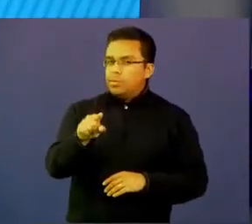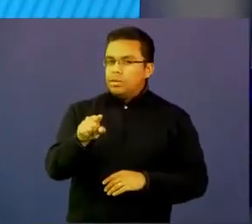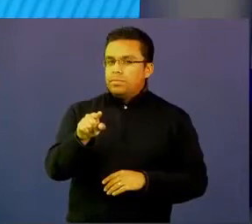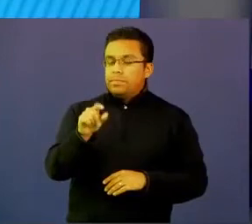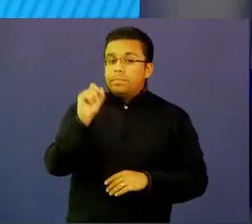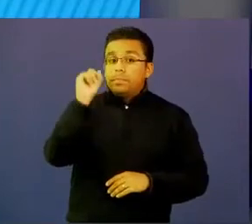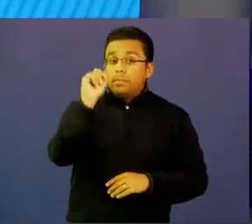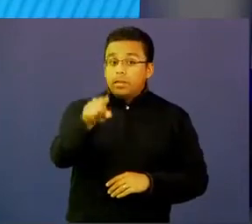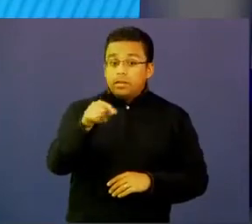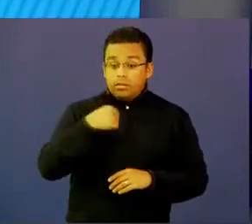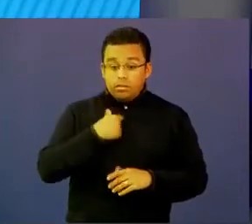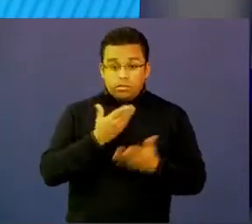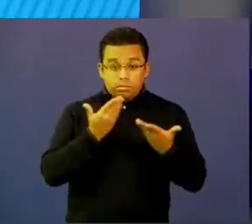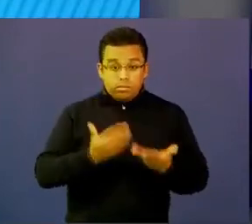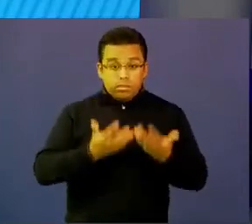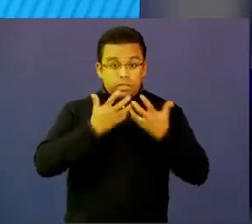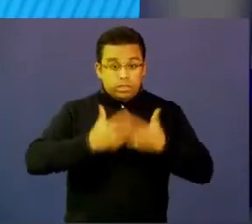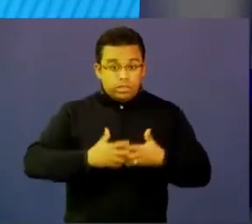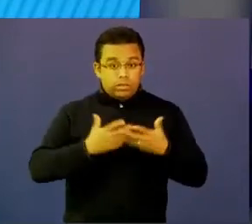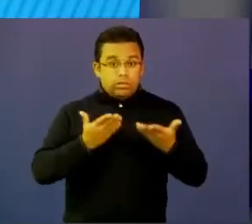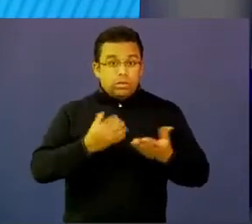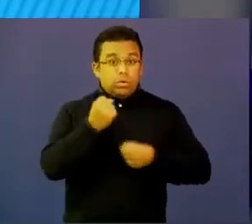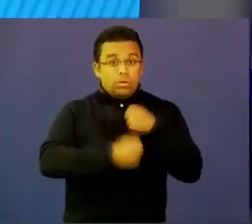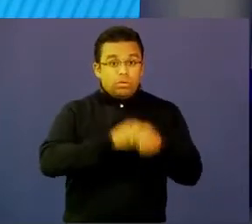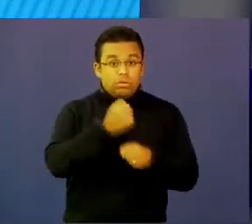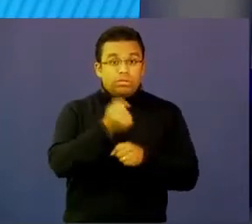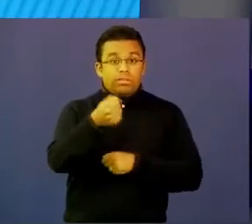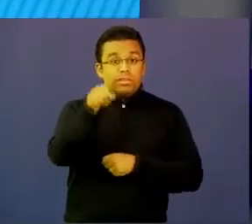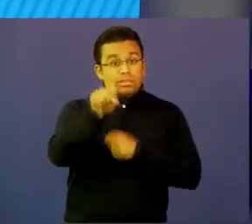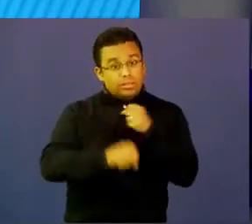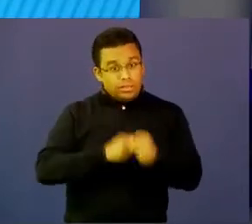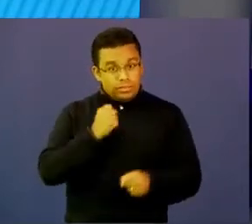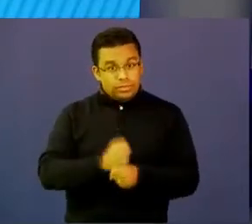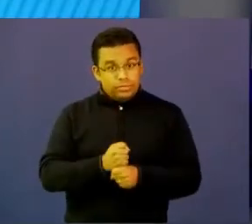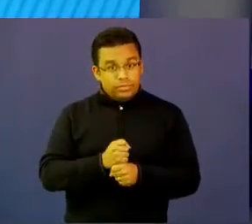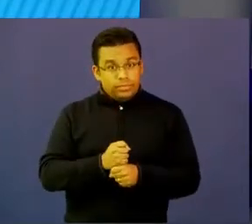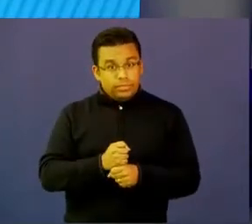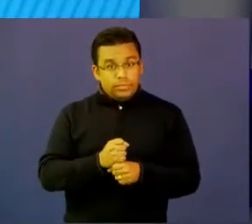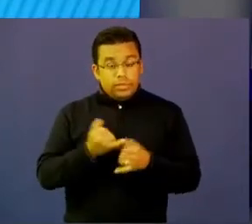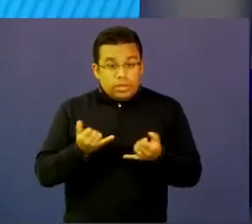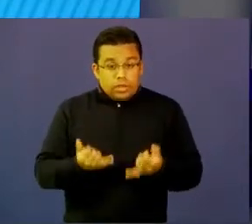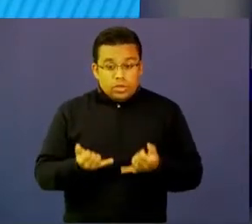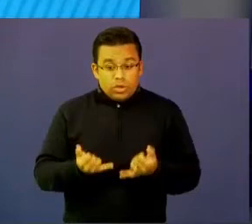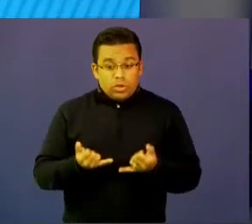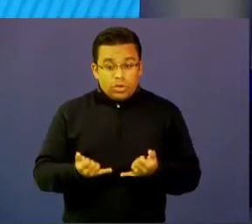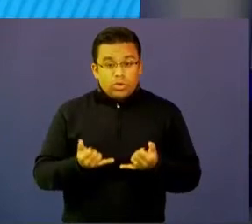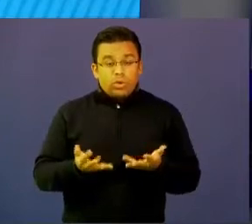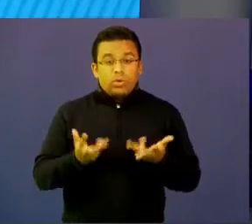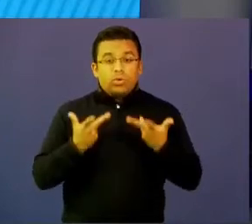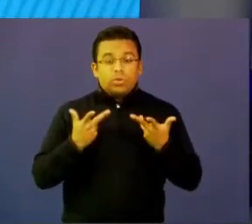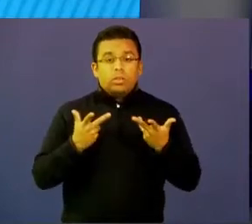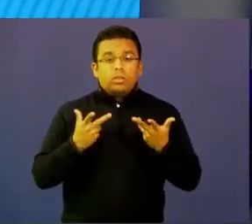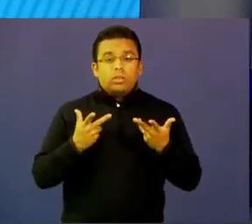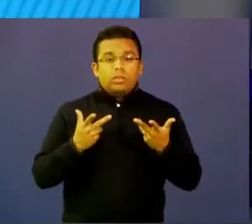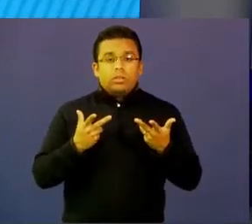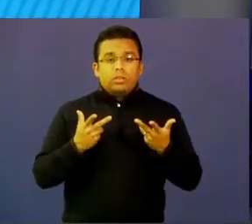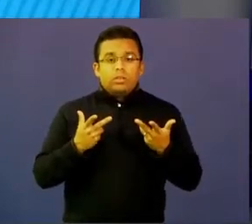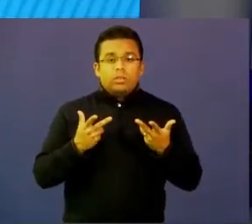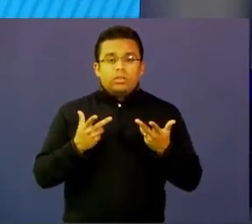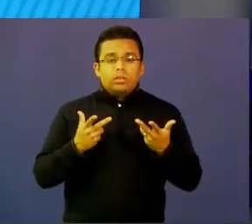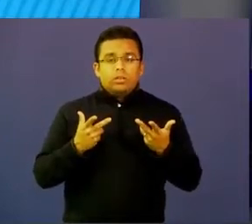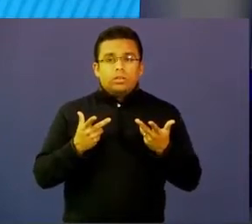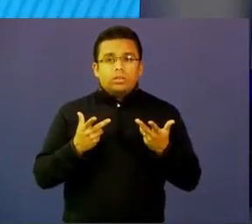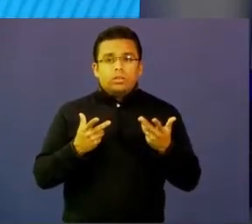sistema escolar de nosotros estudiamos 16 años, y oía en estos días una charla en TED que decía el experto, y